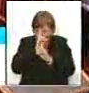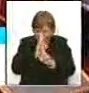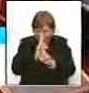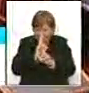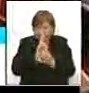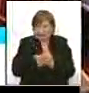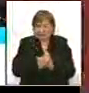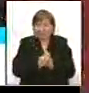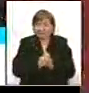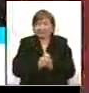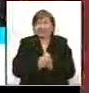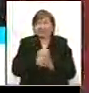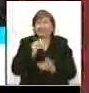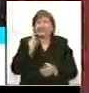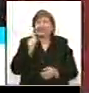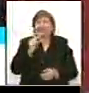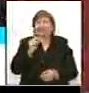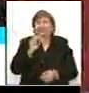congresista Ángel Neira,